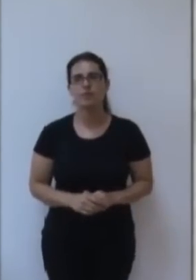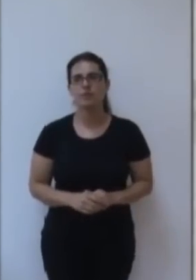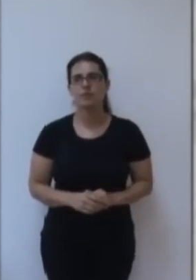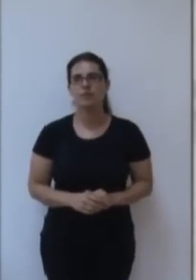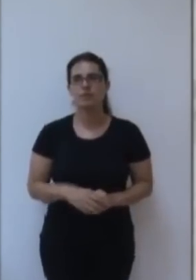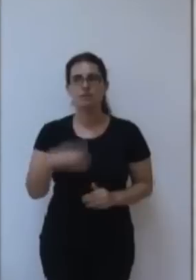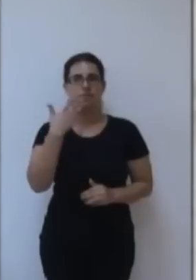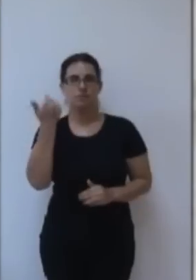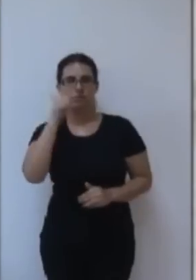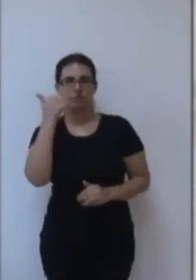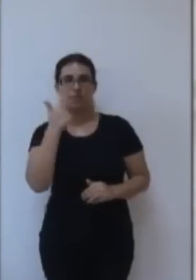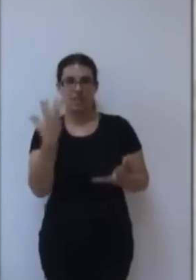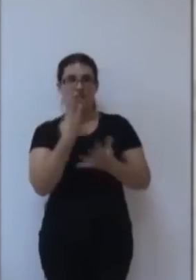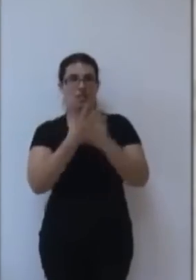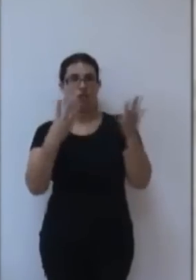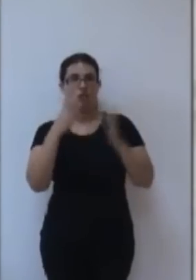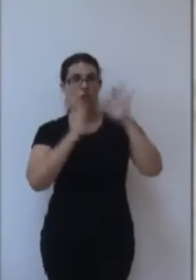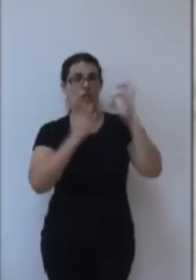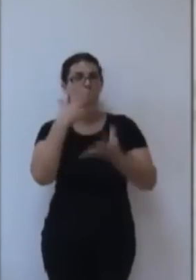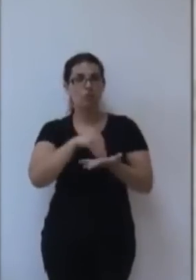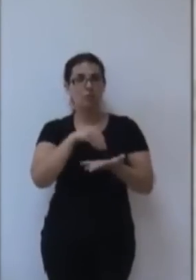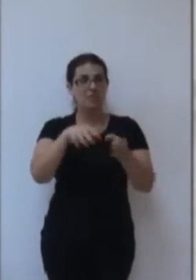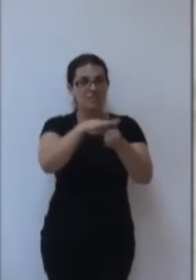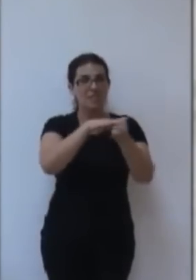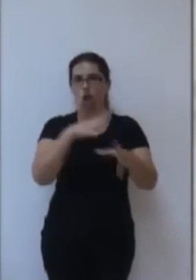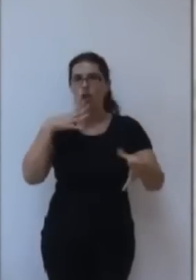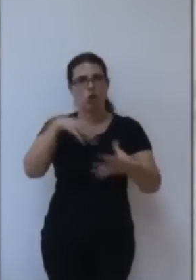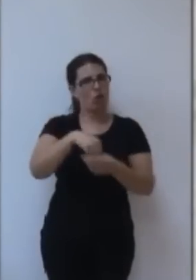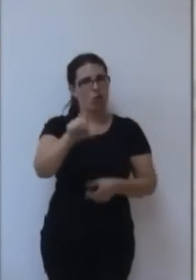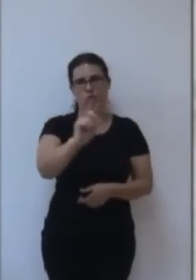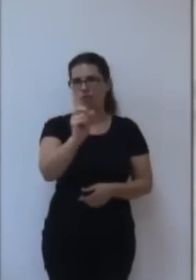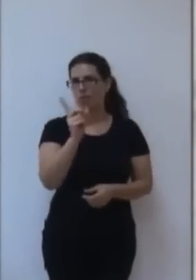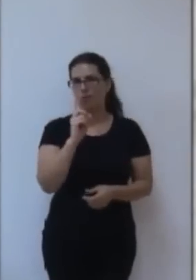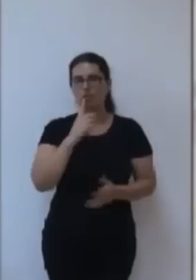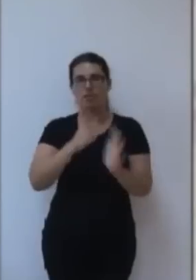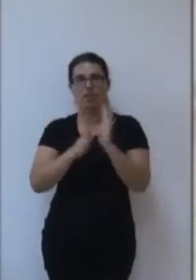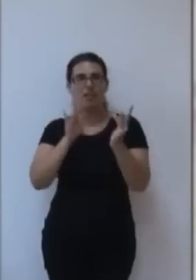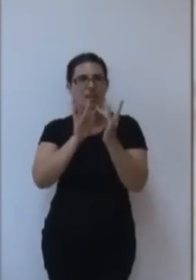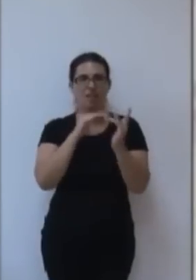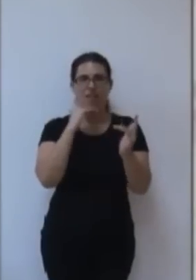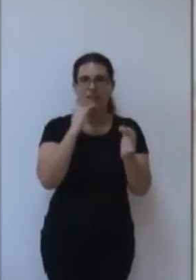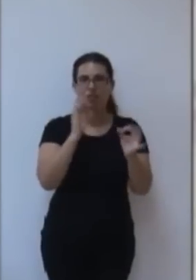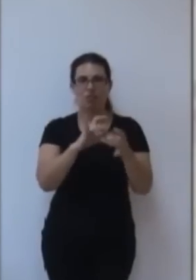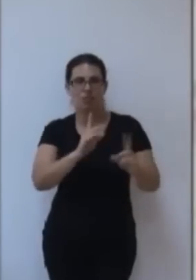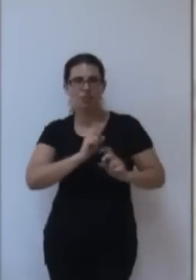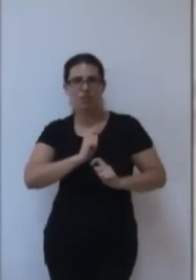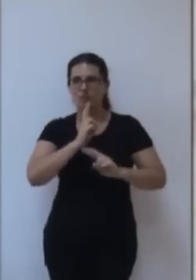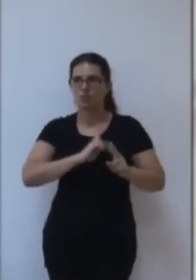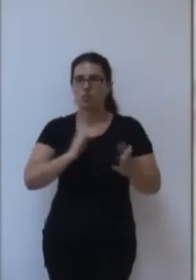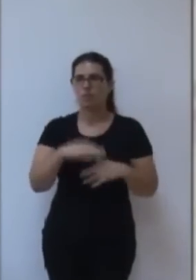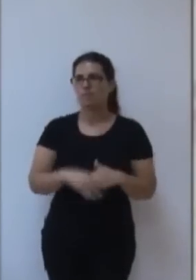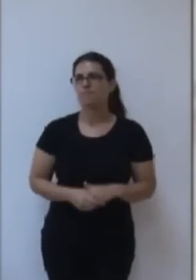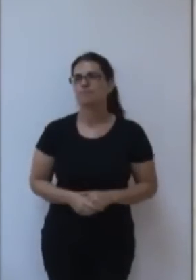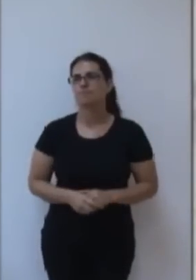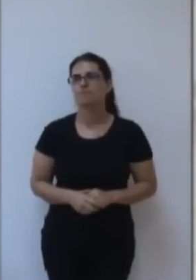ese 18%, muchos están en entornos no inclusivos, por lo tanto no están en contacto con la mayoría de la...